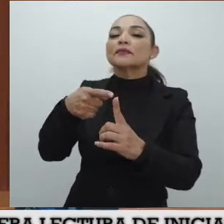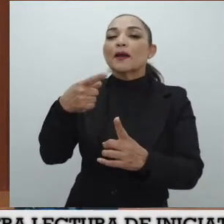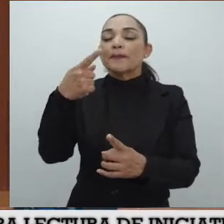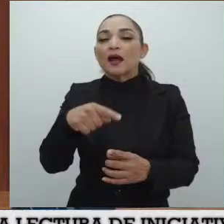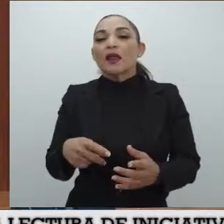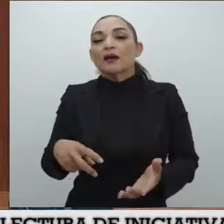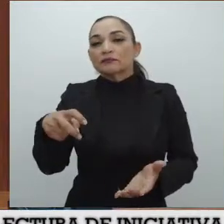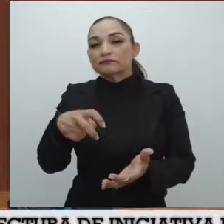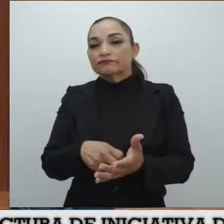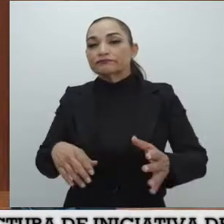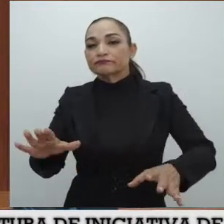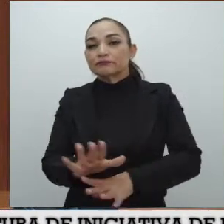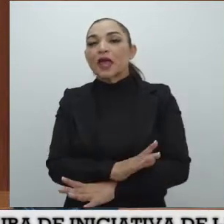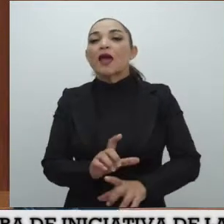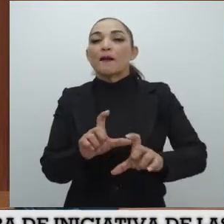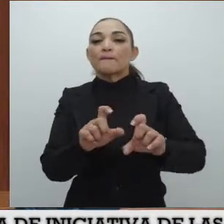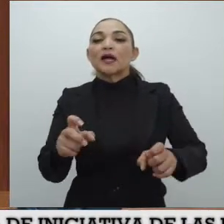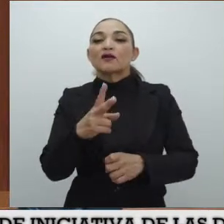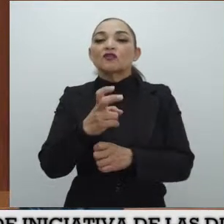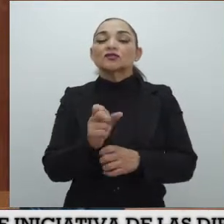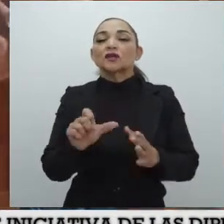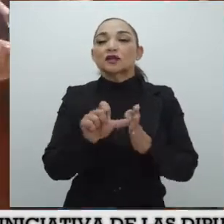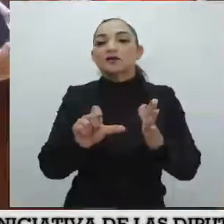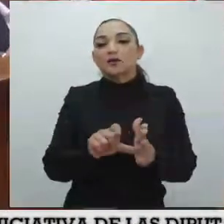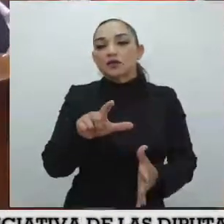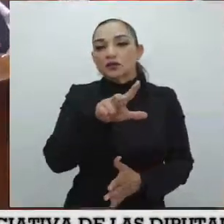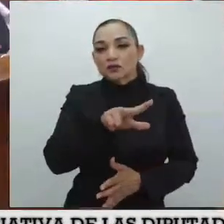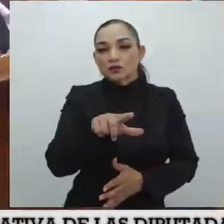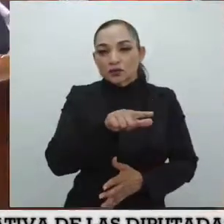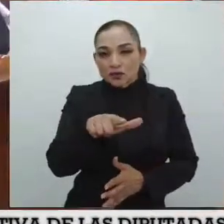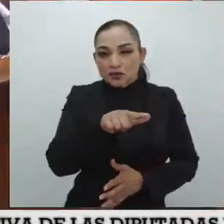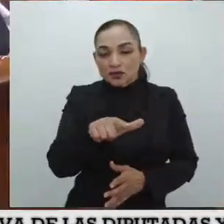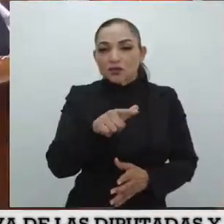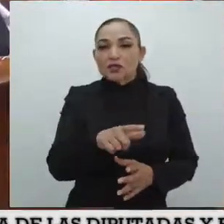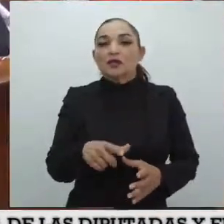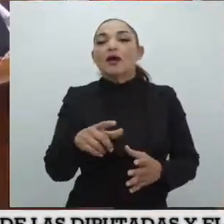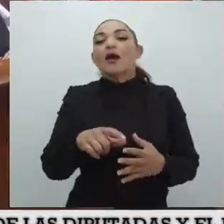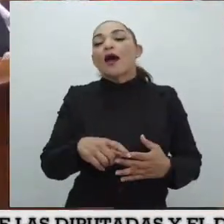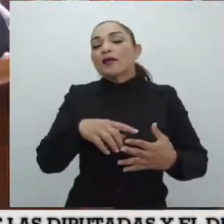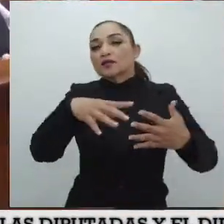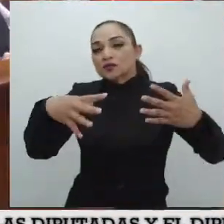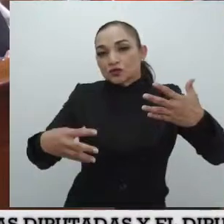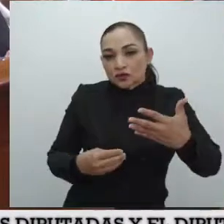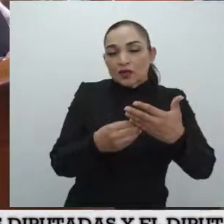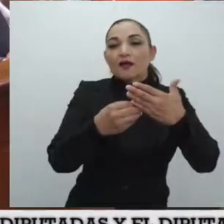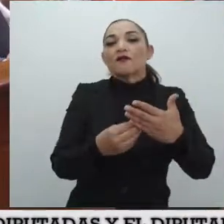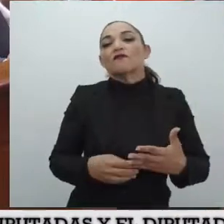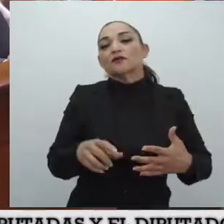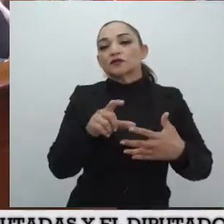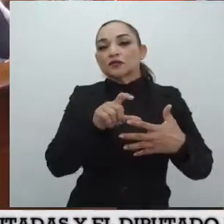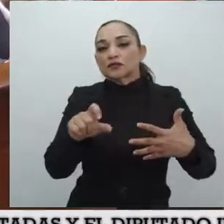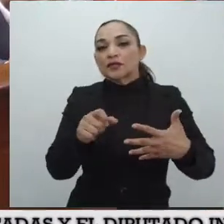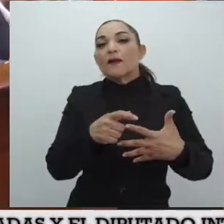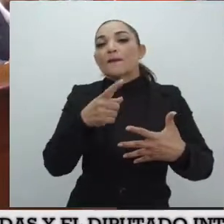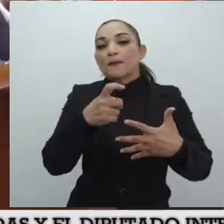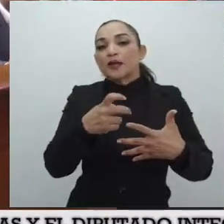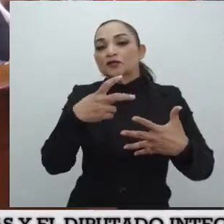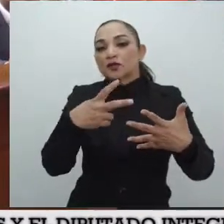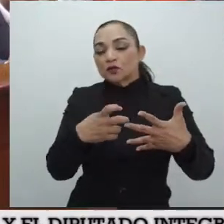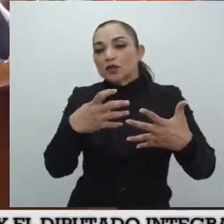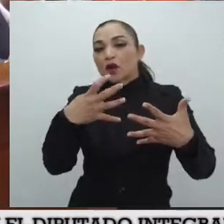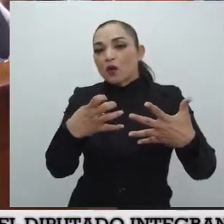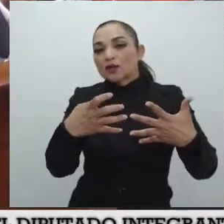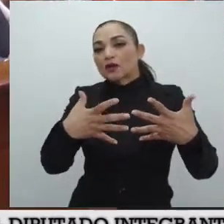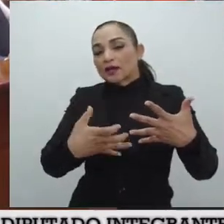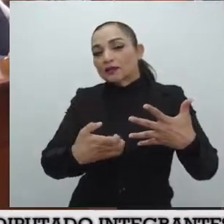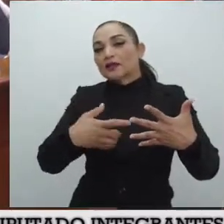el segundo párrafo del artículo 17 y adicionar las fracciones segunda, tercera, quinta, cuarta y quinta y un tercer párrafo al